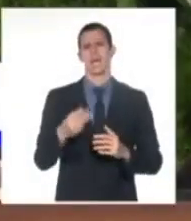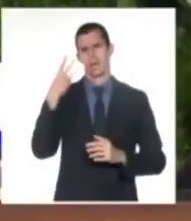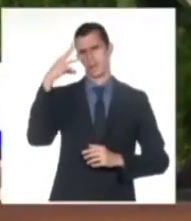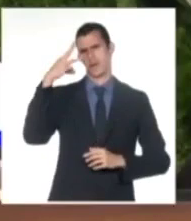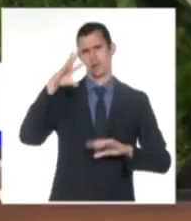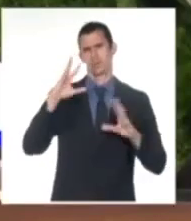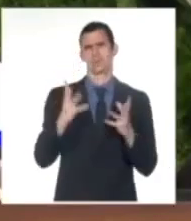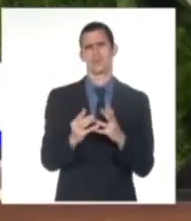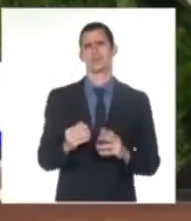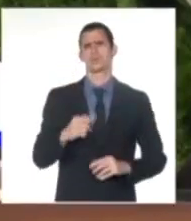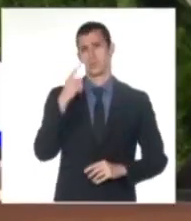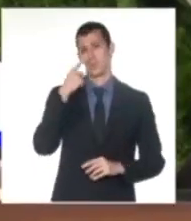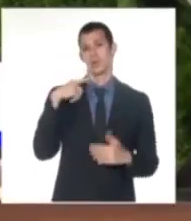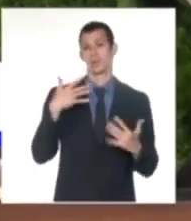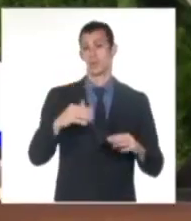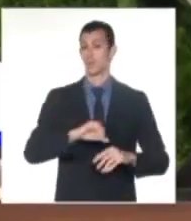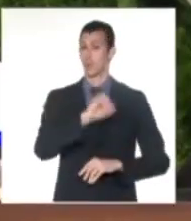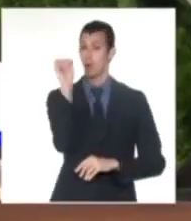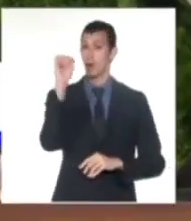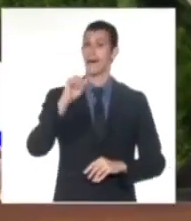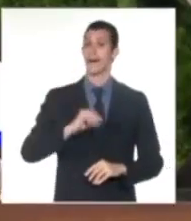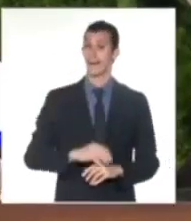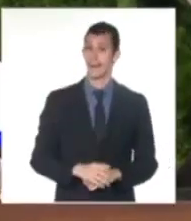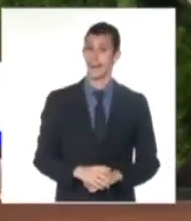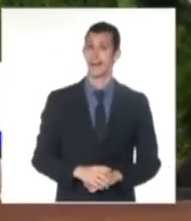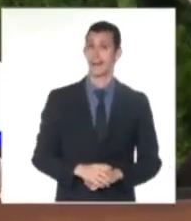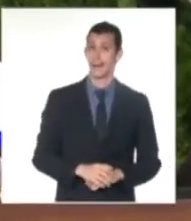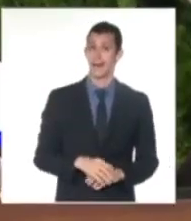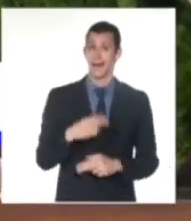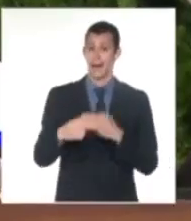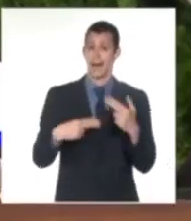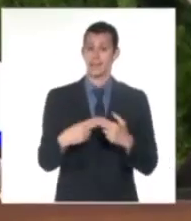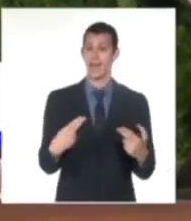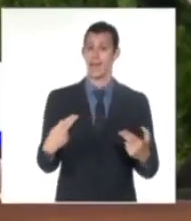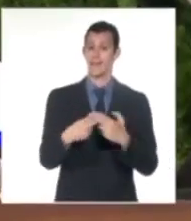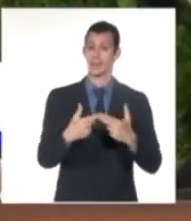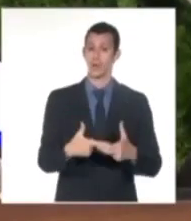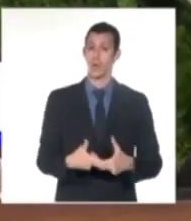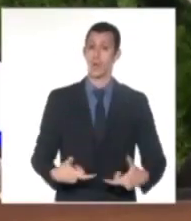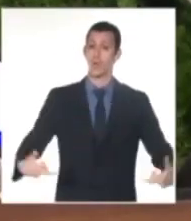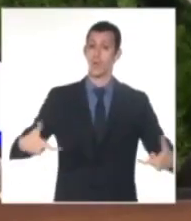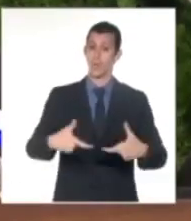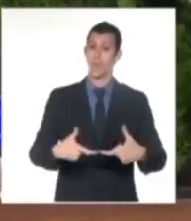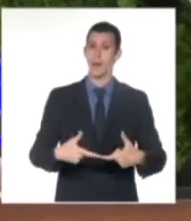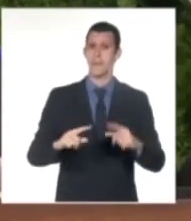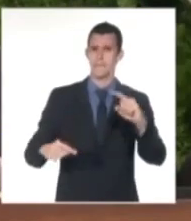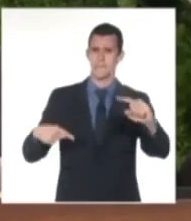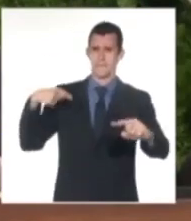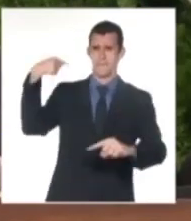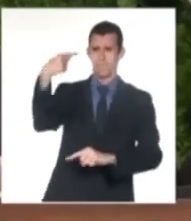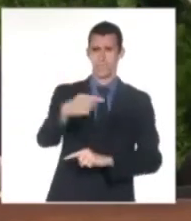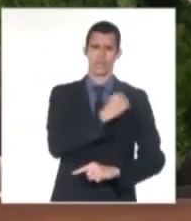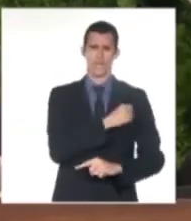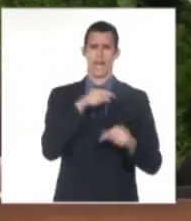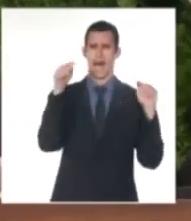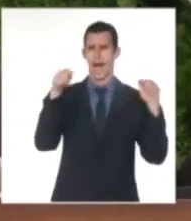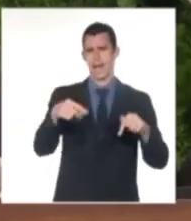Y ya veo que te saliste con la tuya de que la cumbre sea, que la próxima encuentro sea en